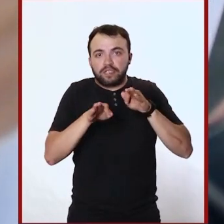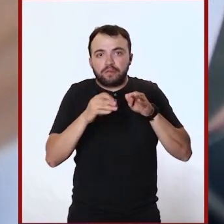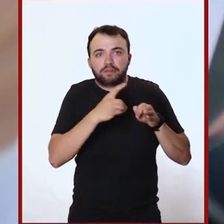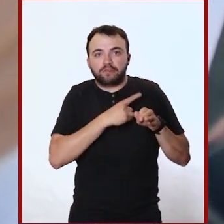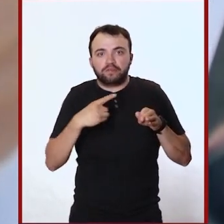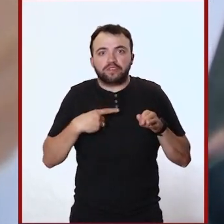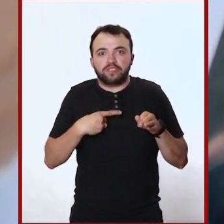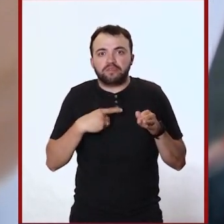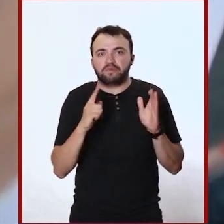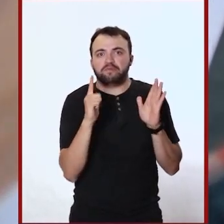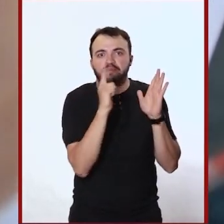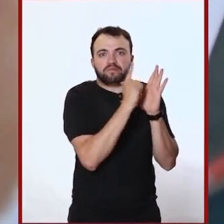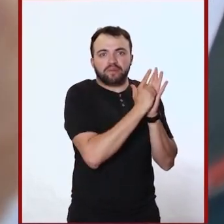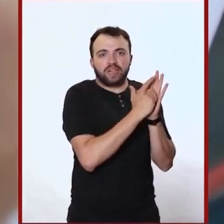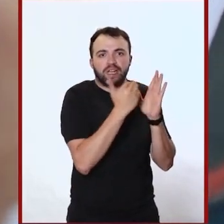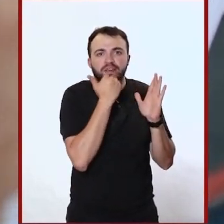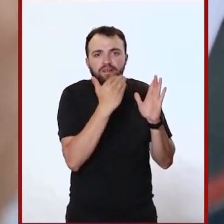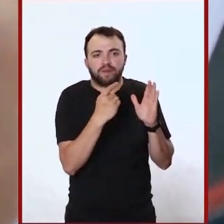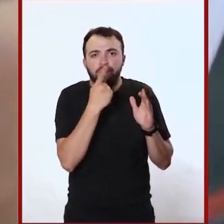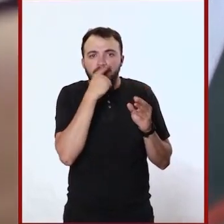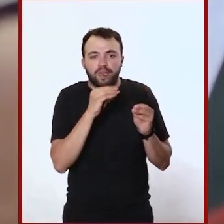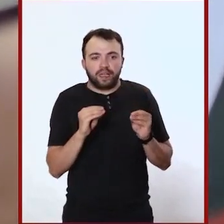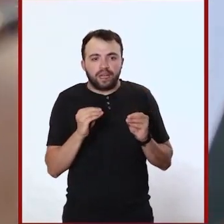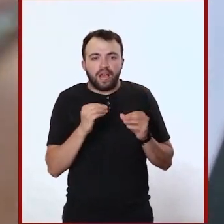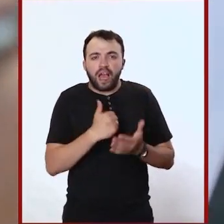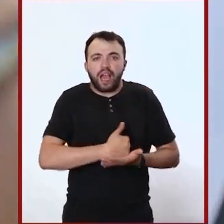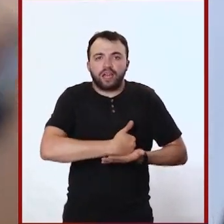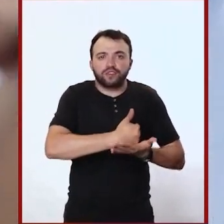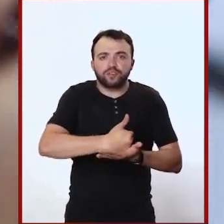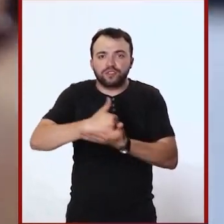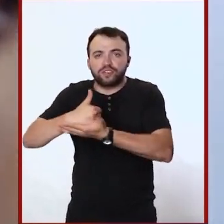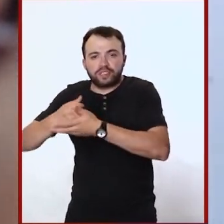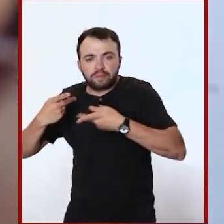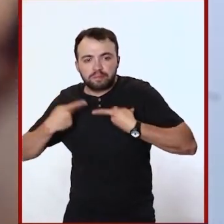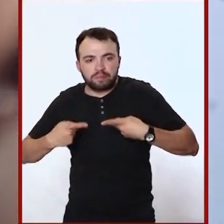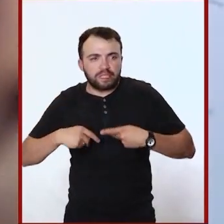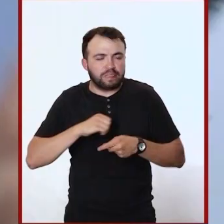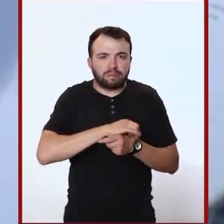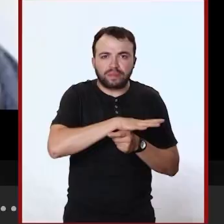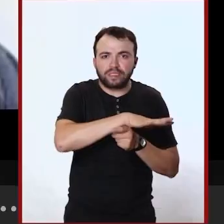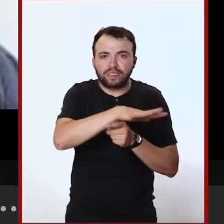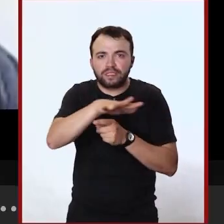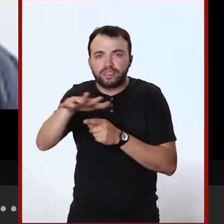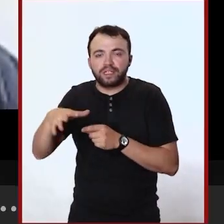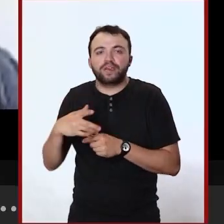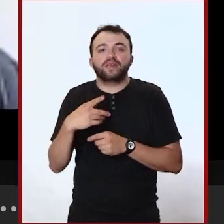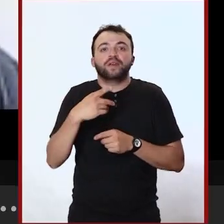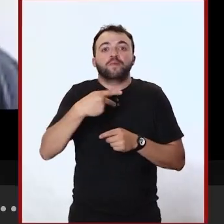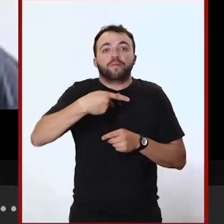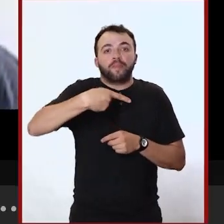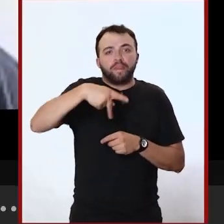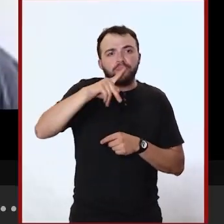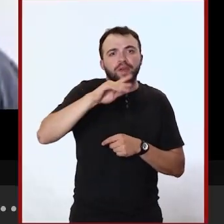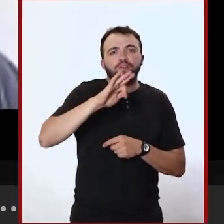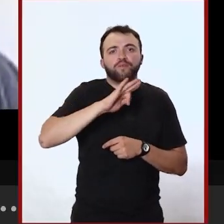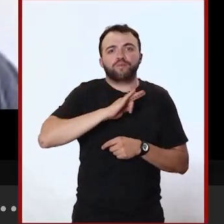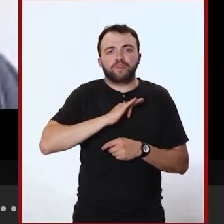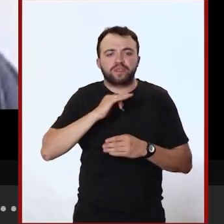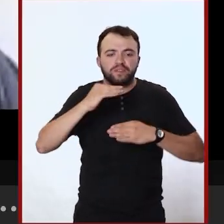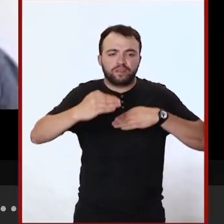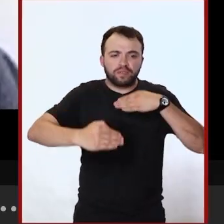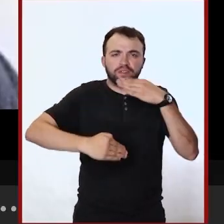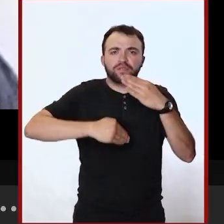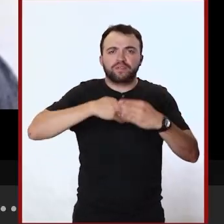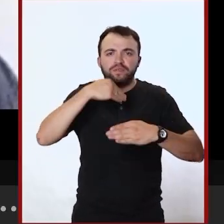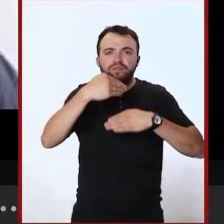todos y que podamos contribuir a nuestra sociedad en lo general, pero también ser viable nuestro desarrollo